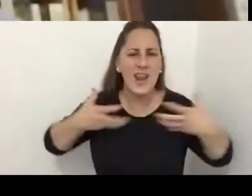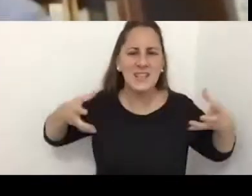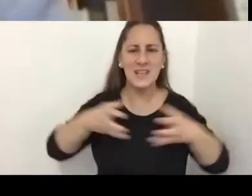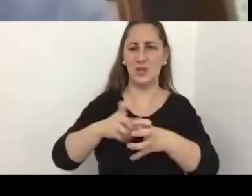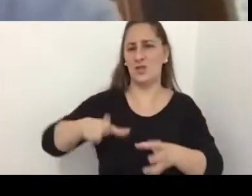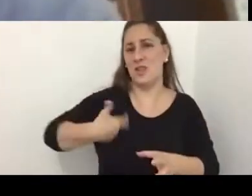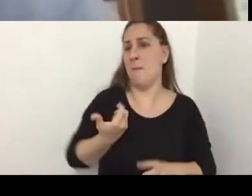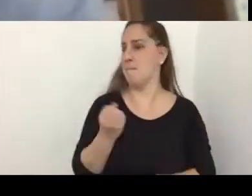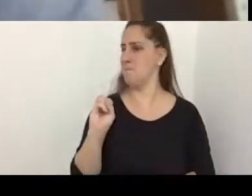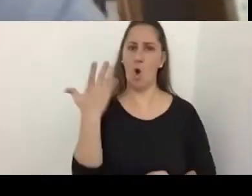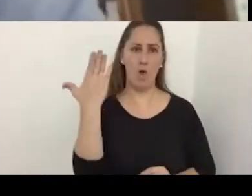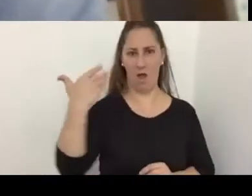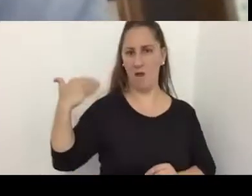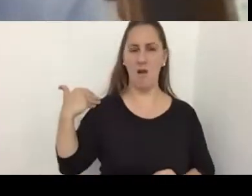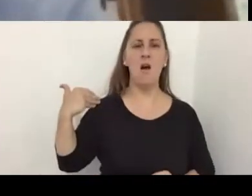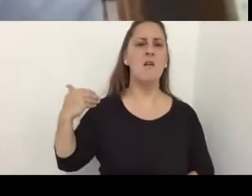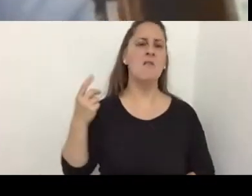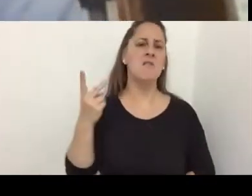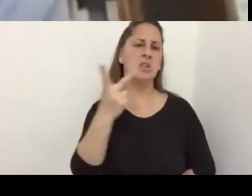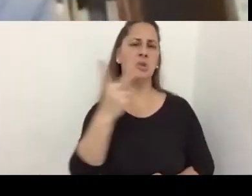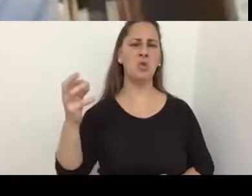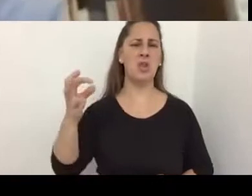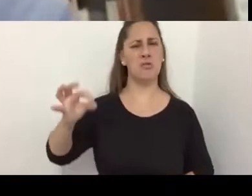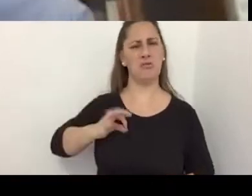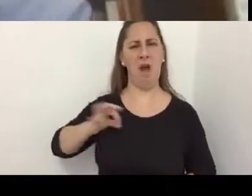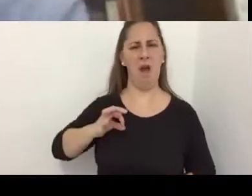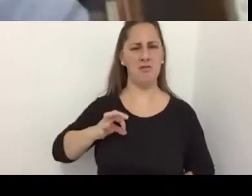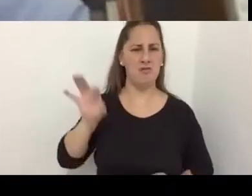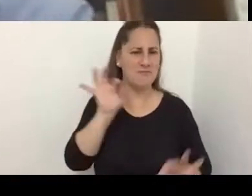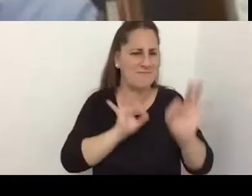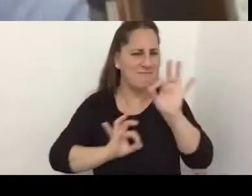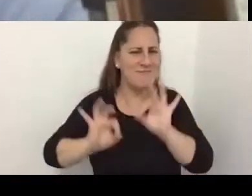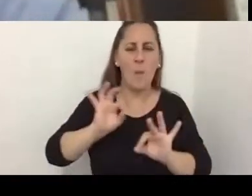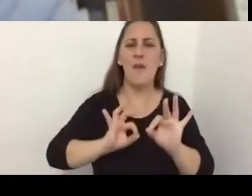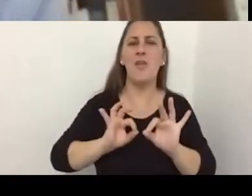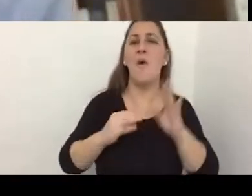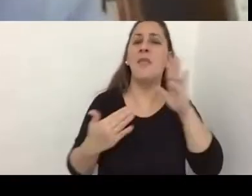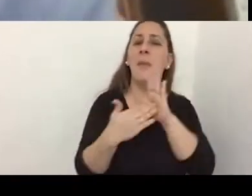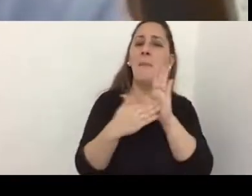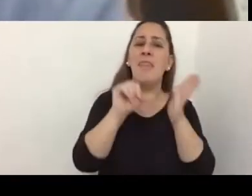hace alrededor de 200 años, ¿no? Depende del país, pero